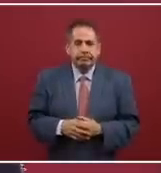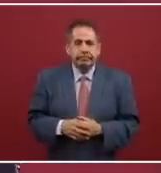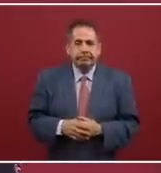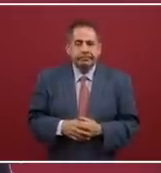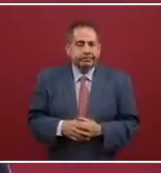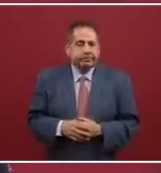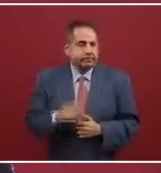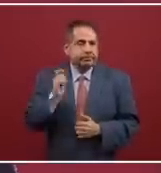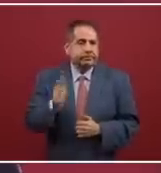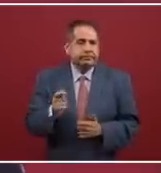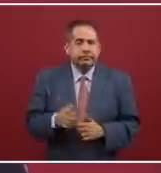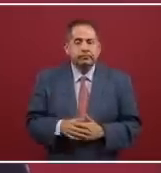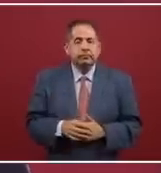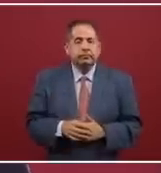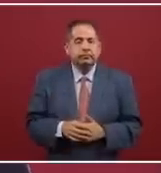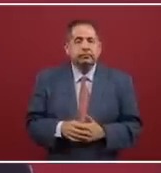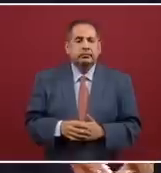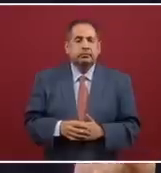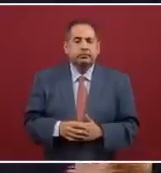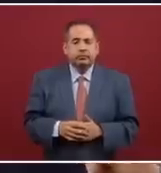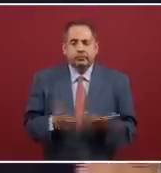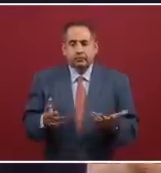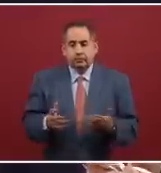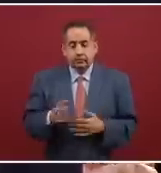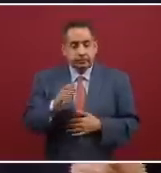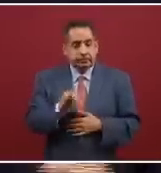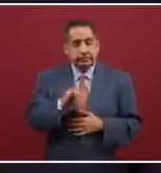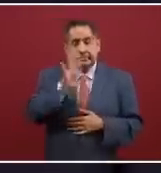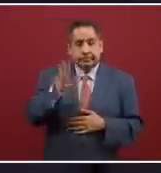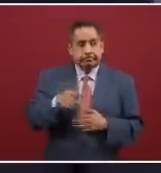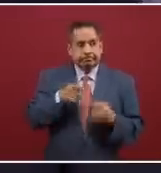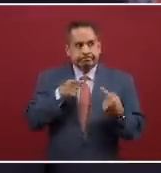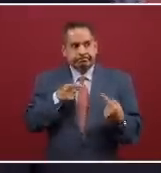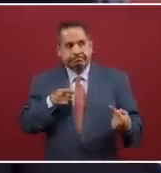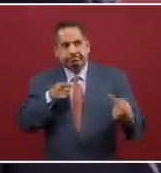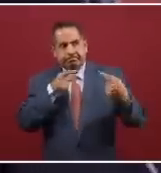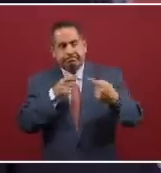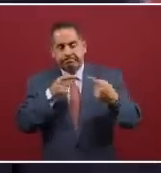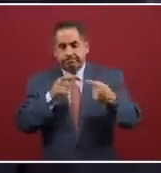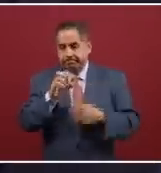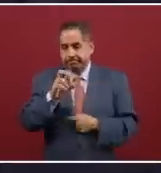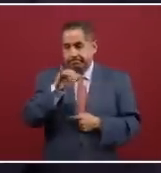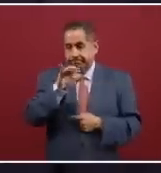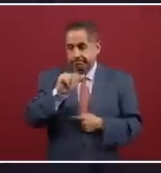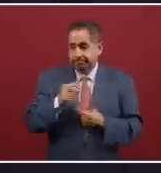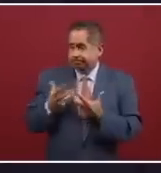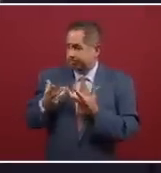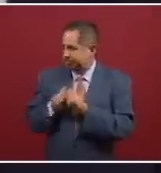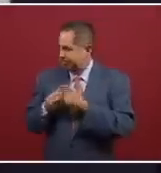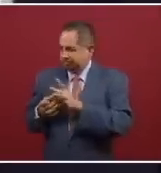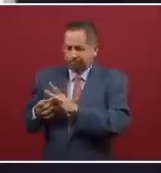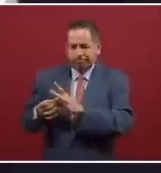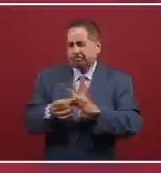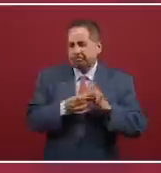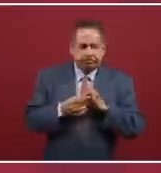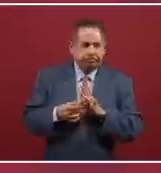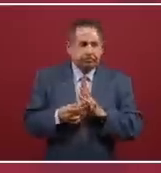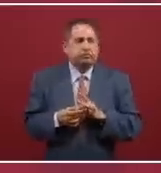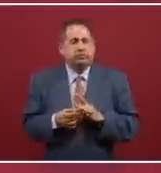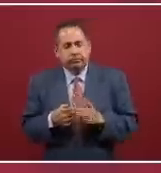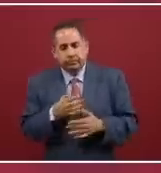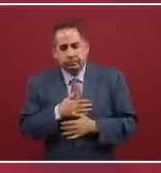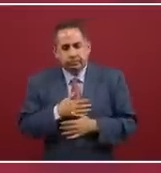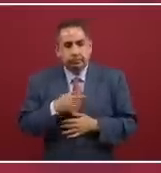sí y vamos a enfrentar de esta crisis unidos pues